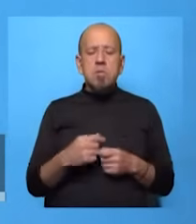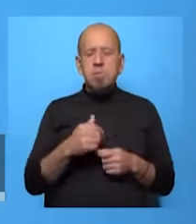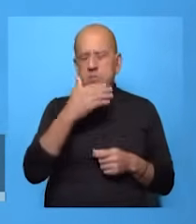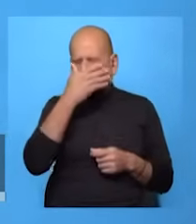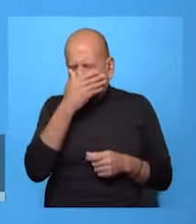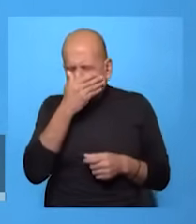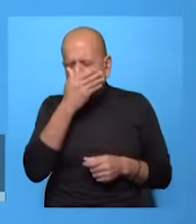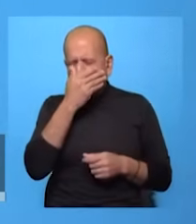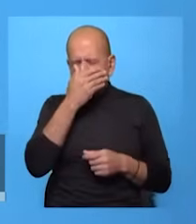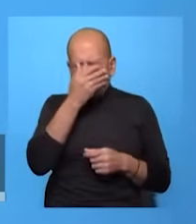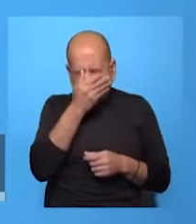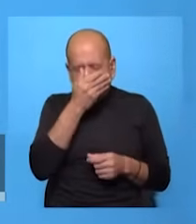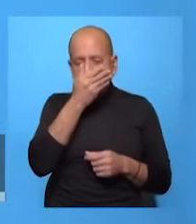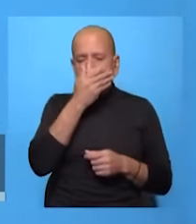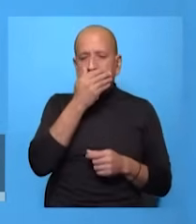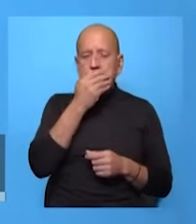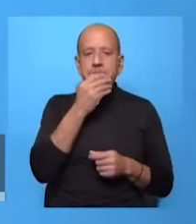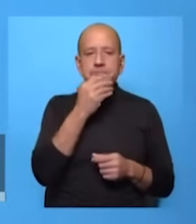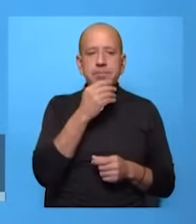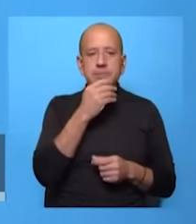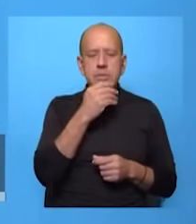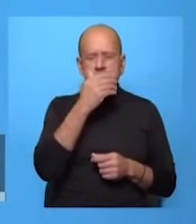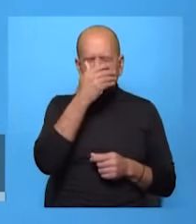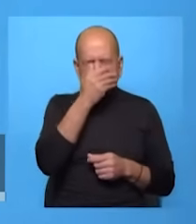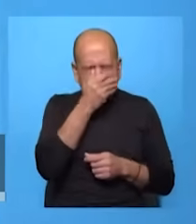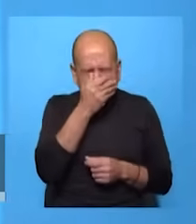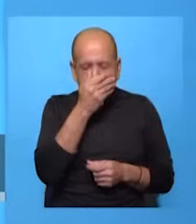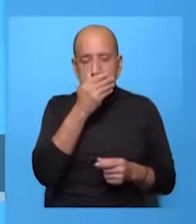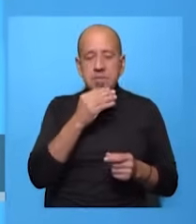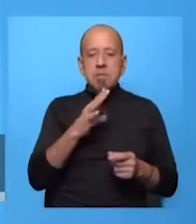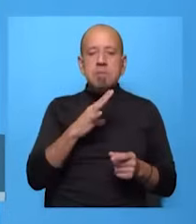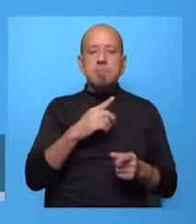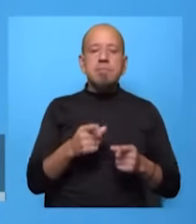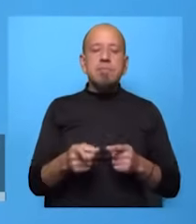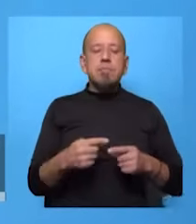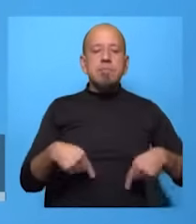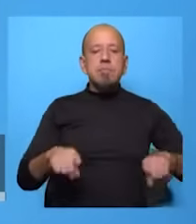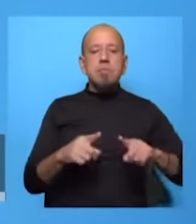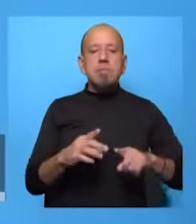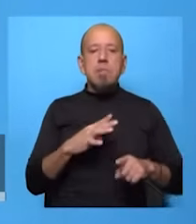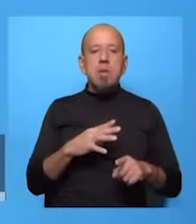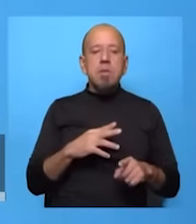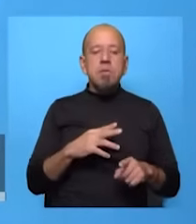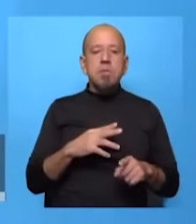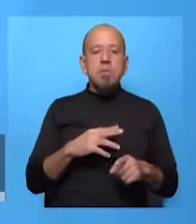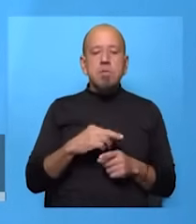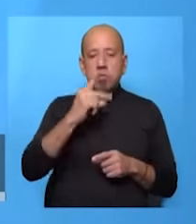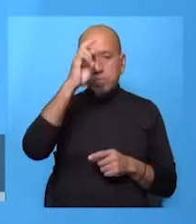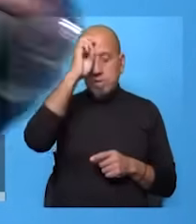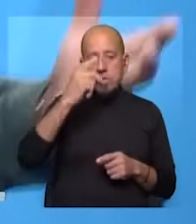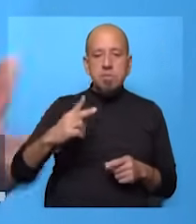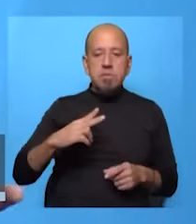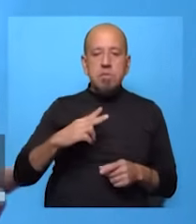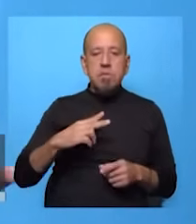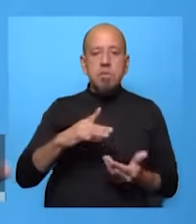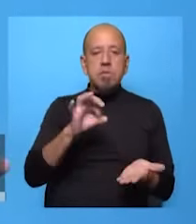que las esperas son enormes tenemos una situación en el sistema mutual donde tenemos varias instituciones que están tambaleando O sea el sistema de salud está